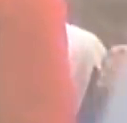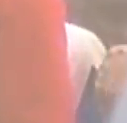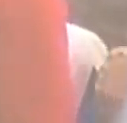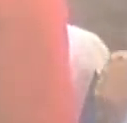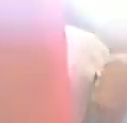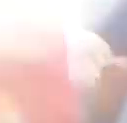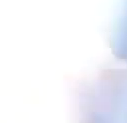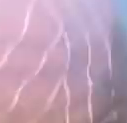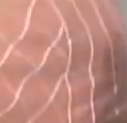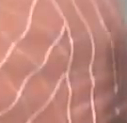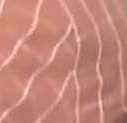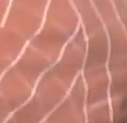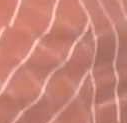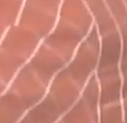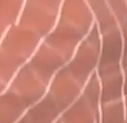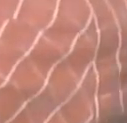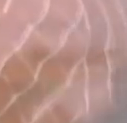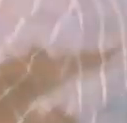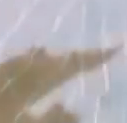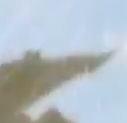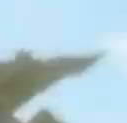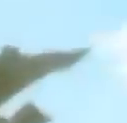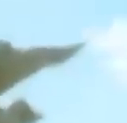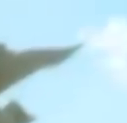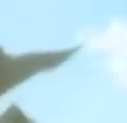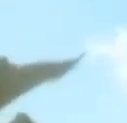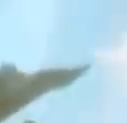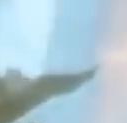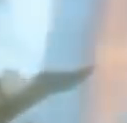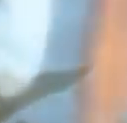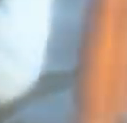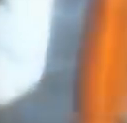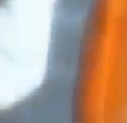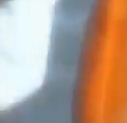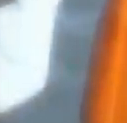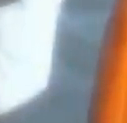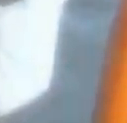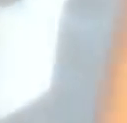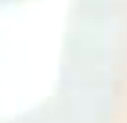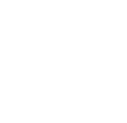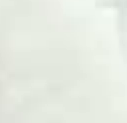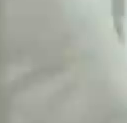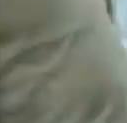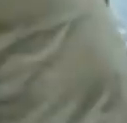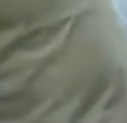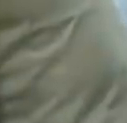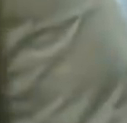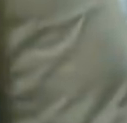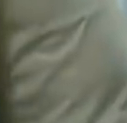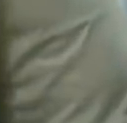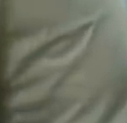alcancé mi mano. El consuelo mío, muchacha tierra se